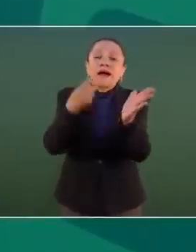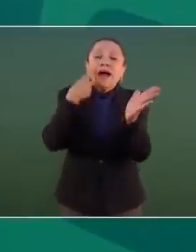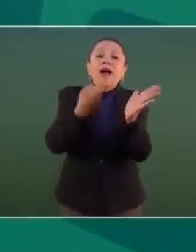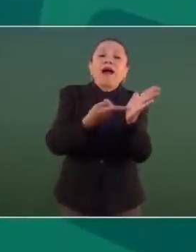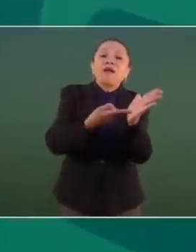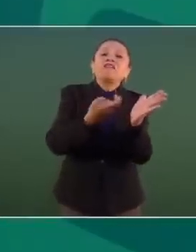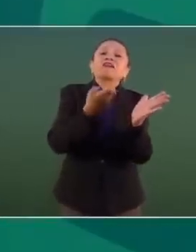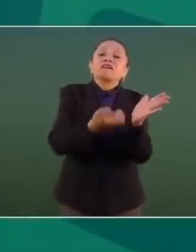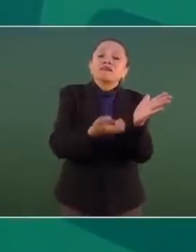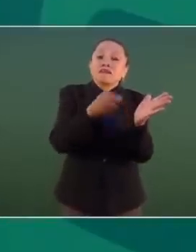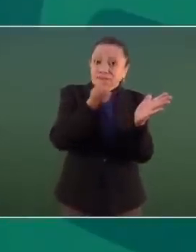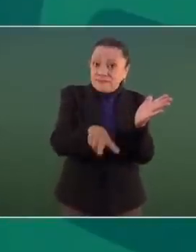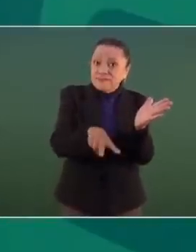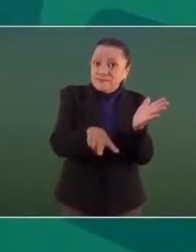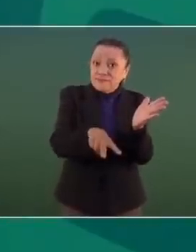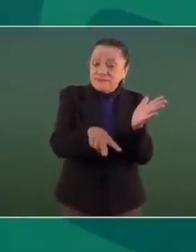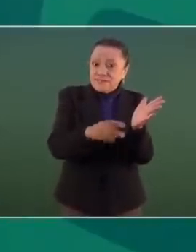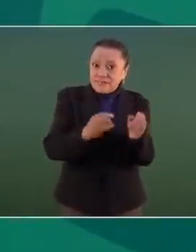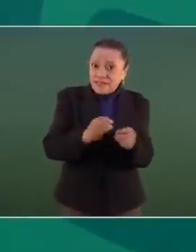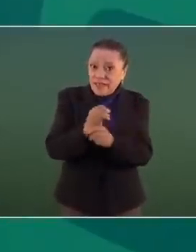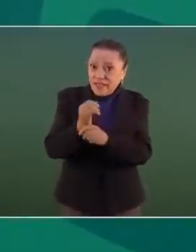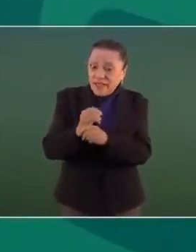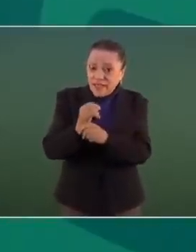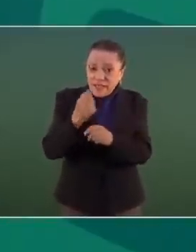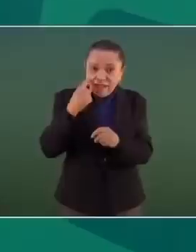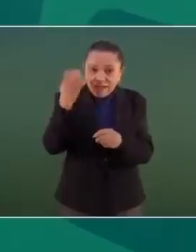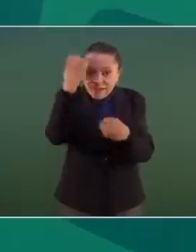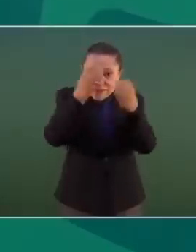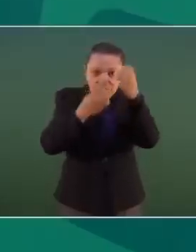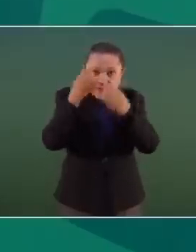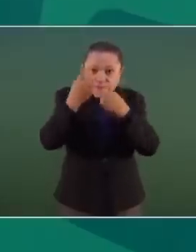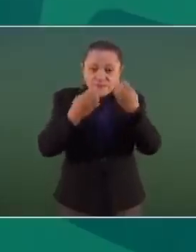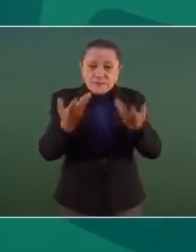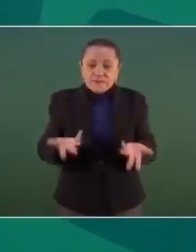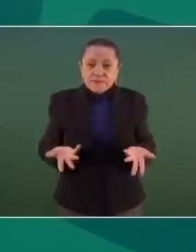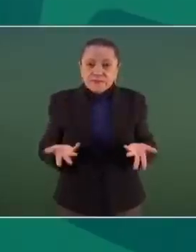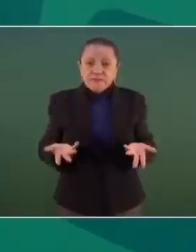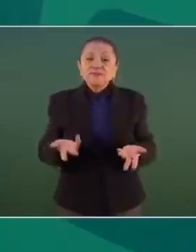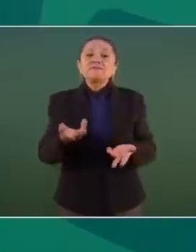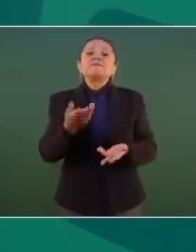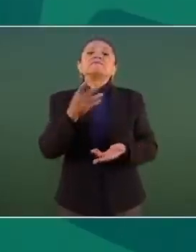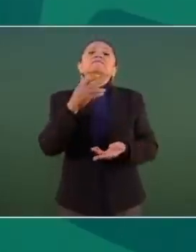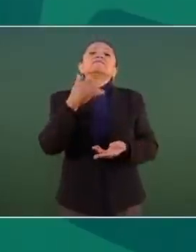exploración y tienen